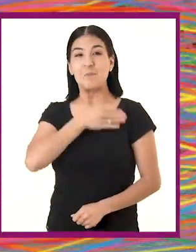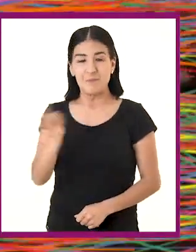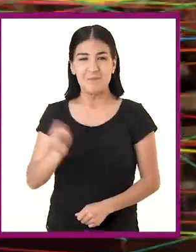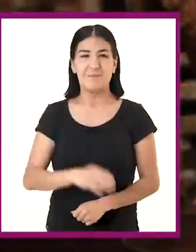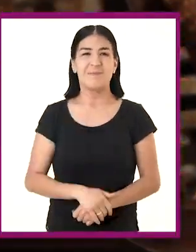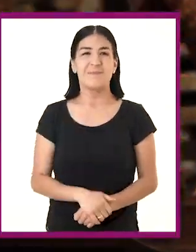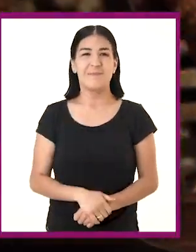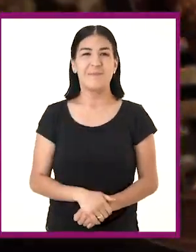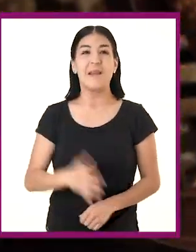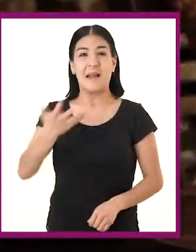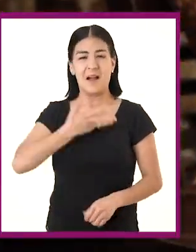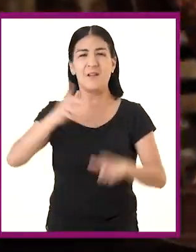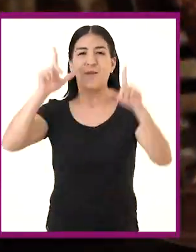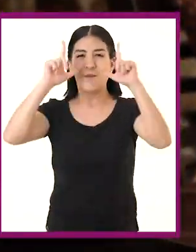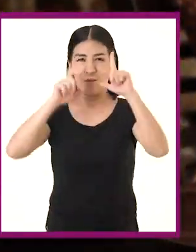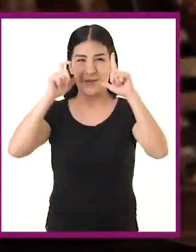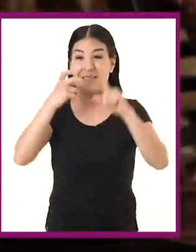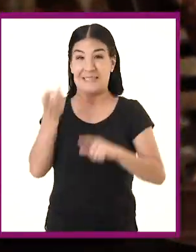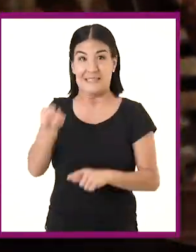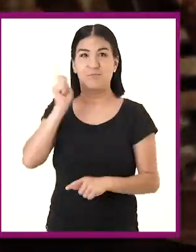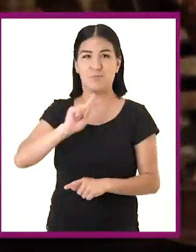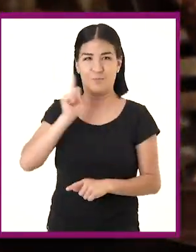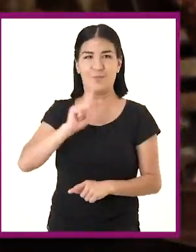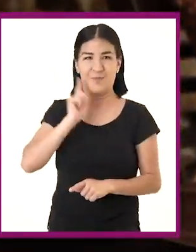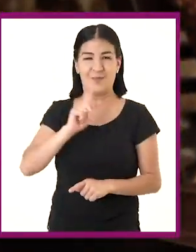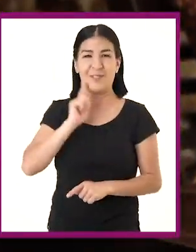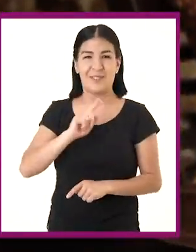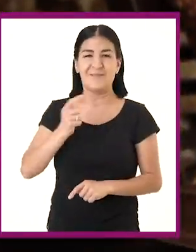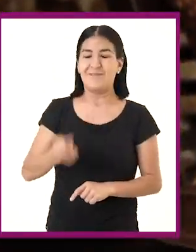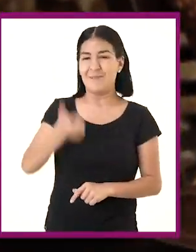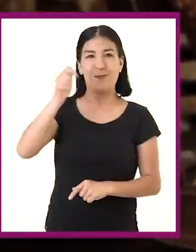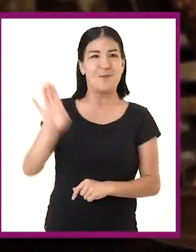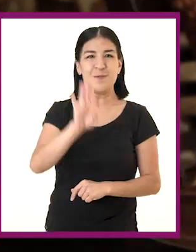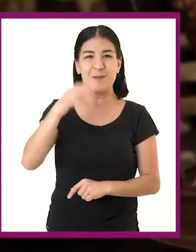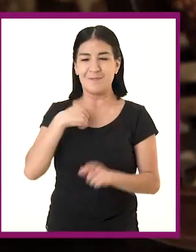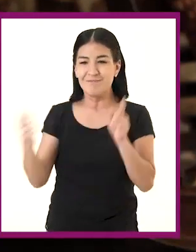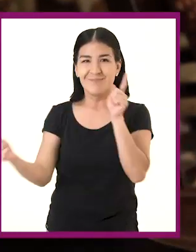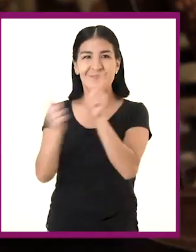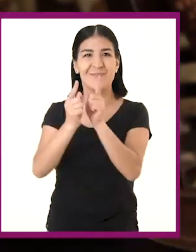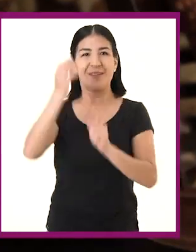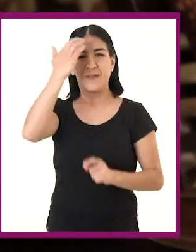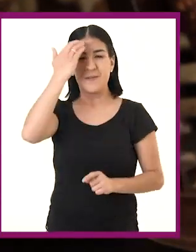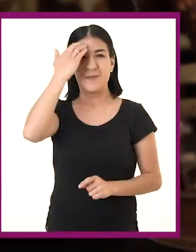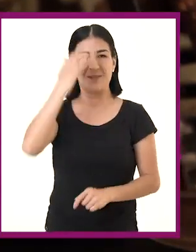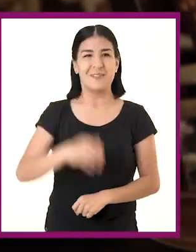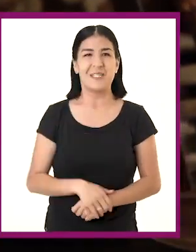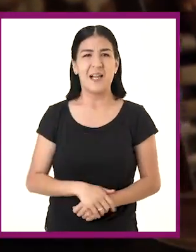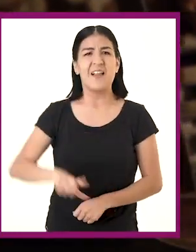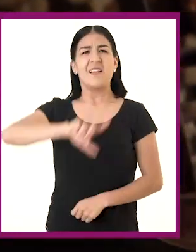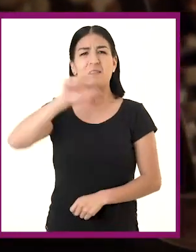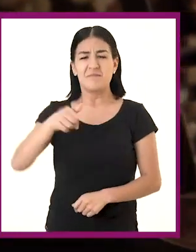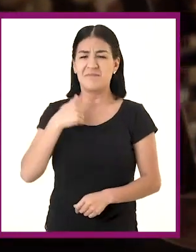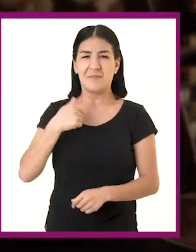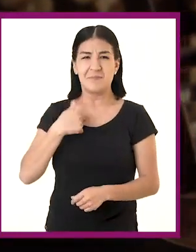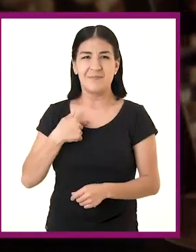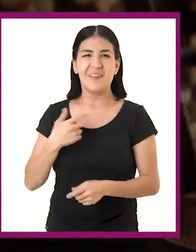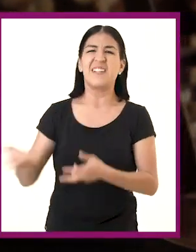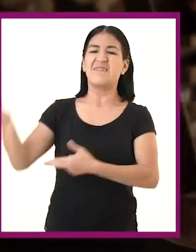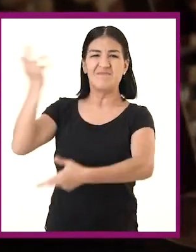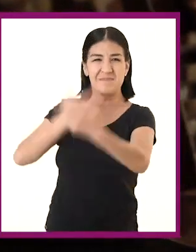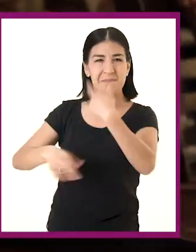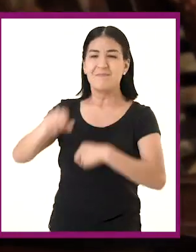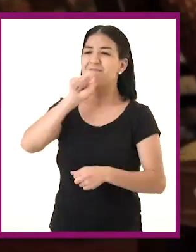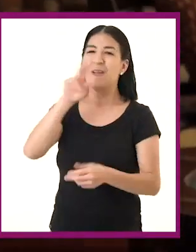Bueno, hay una foto, ¿no?, de esta mujer que te digo que es la primera que conocí, que luego